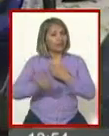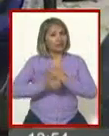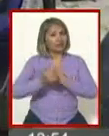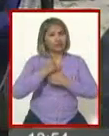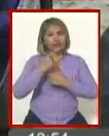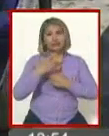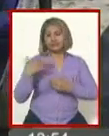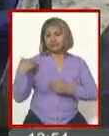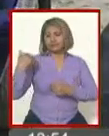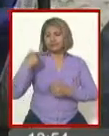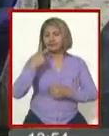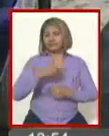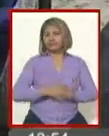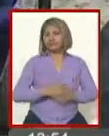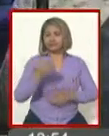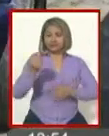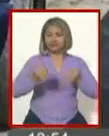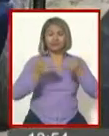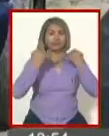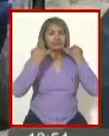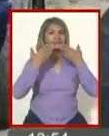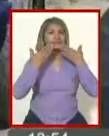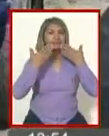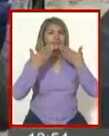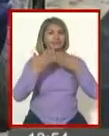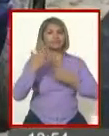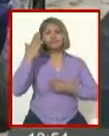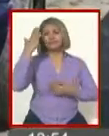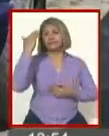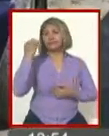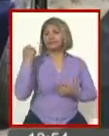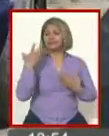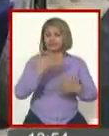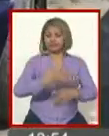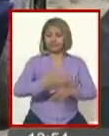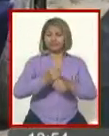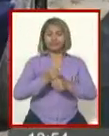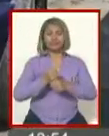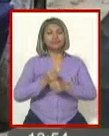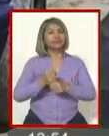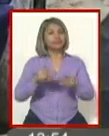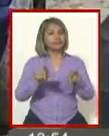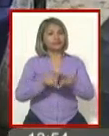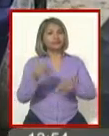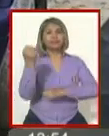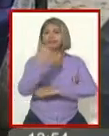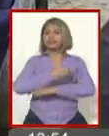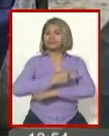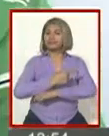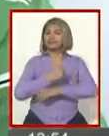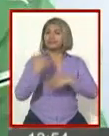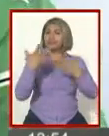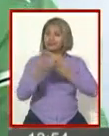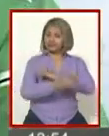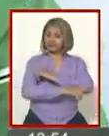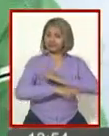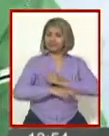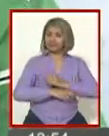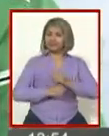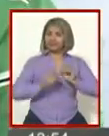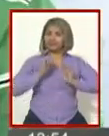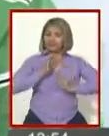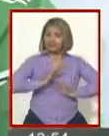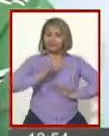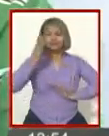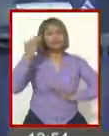situación. El propietario de este motorizado expresó su agradecimiento puesto que fue recuperado el mismo día que fue robado. Más